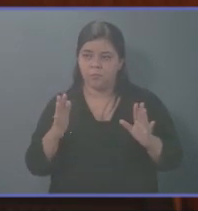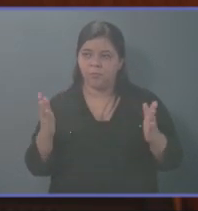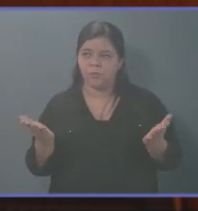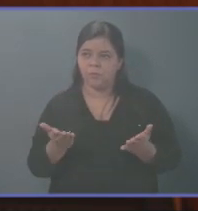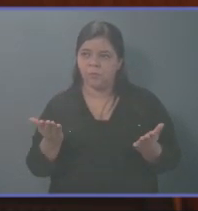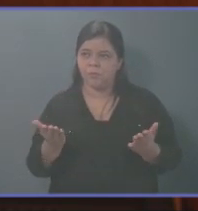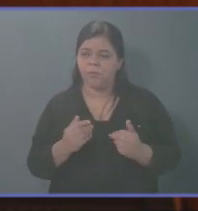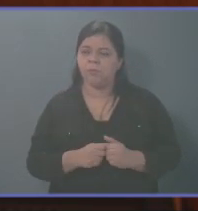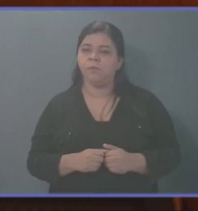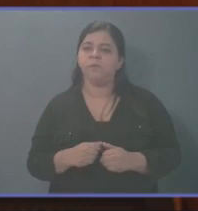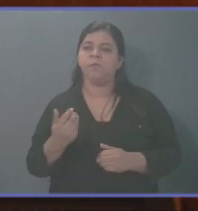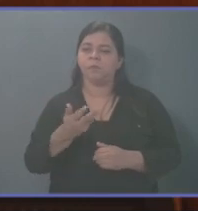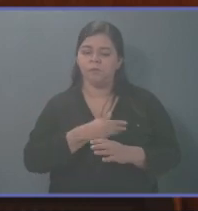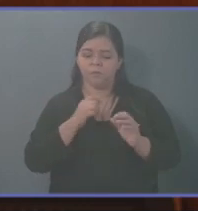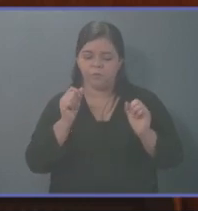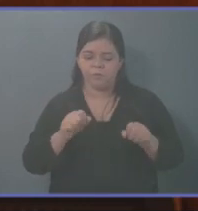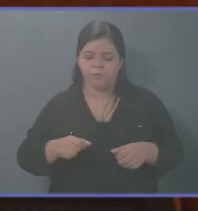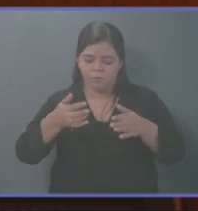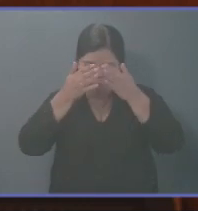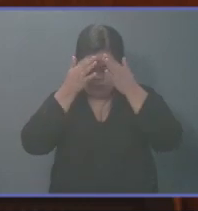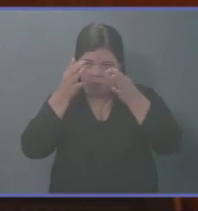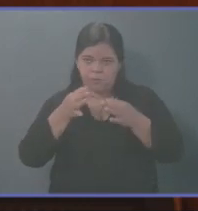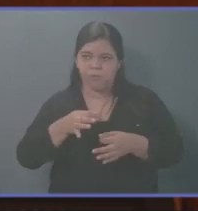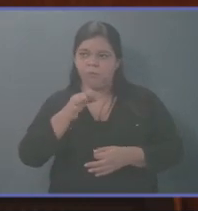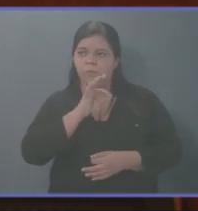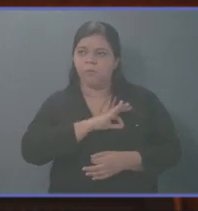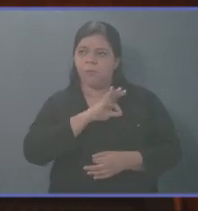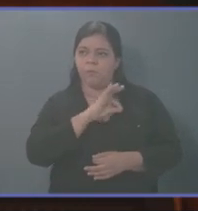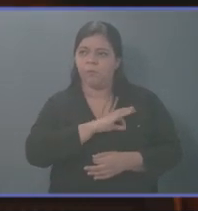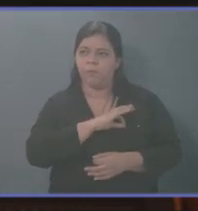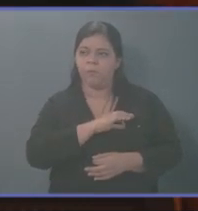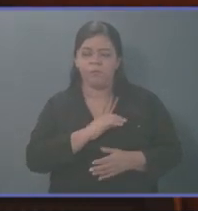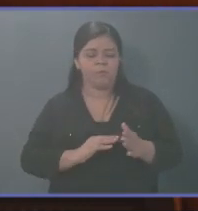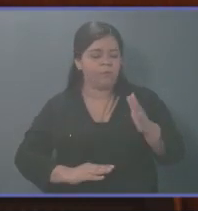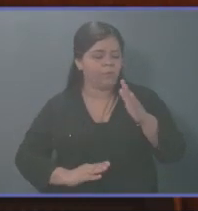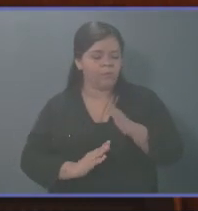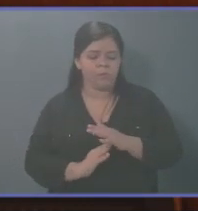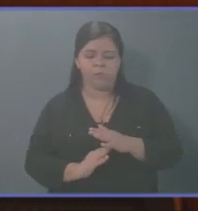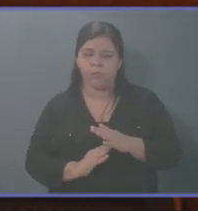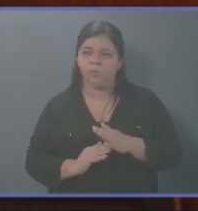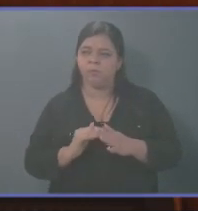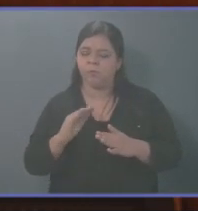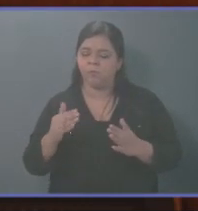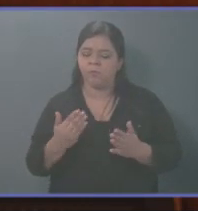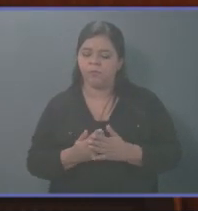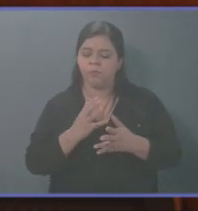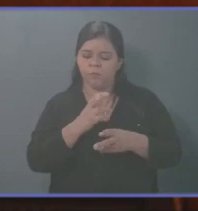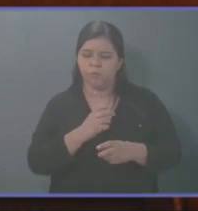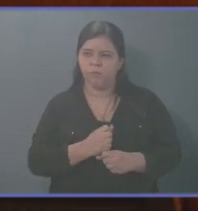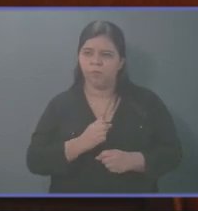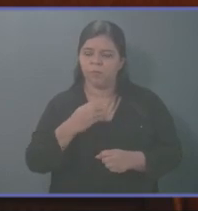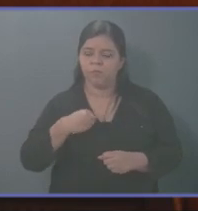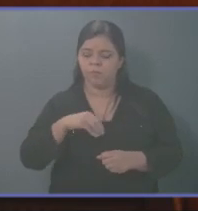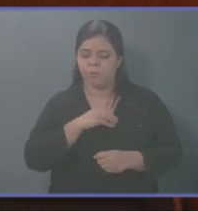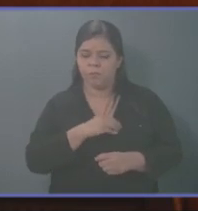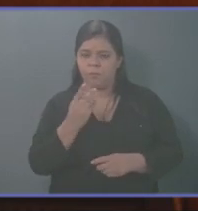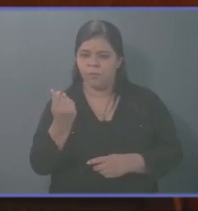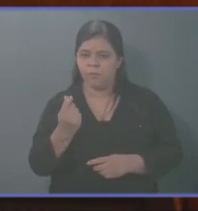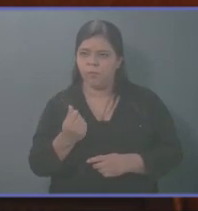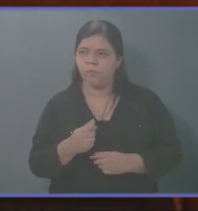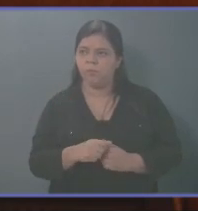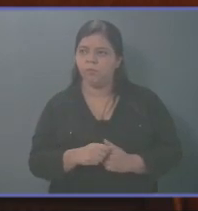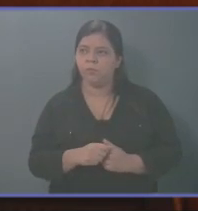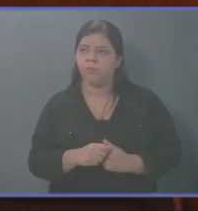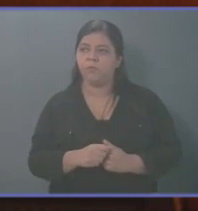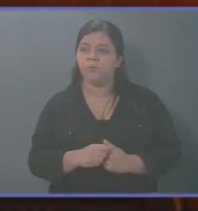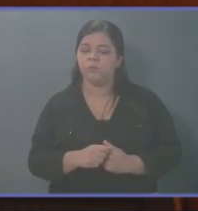y poder dictaminar favorable y suspender estos seguros médicos y que este dinero pase,